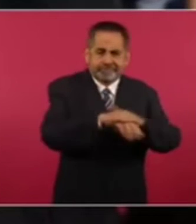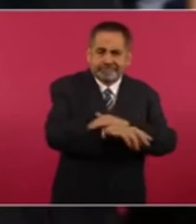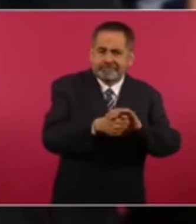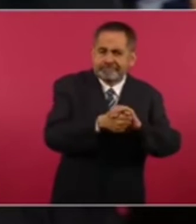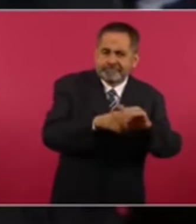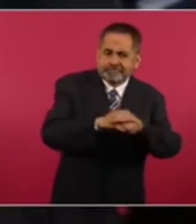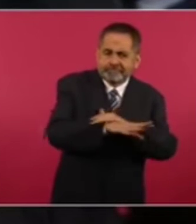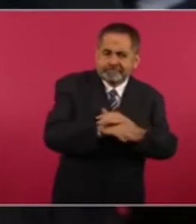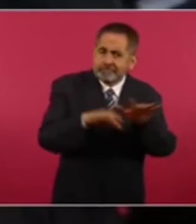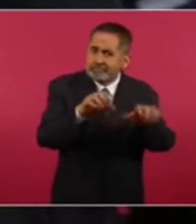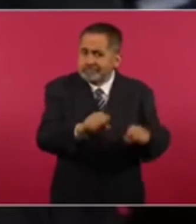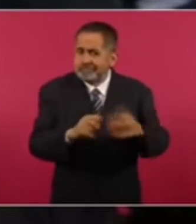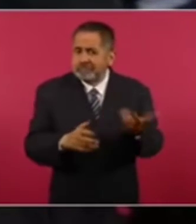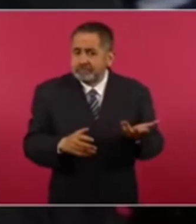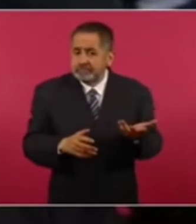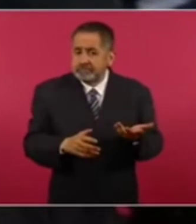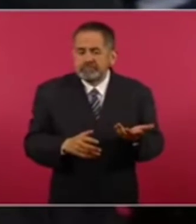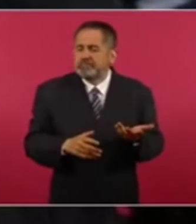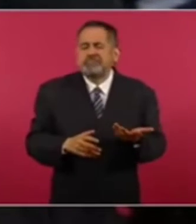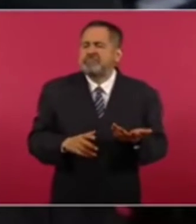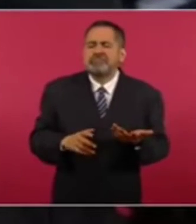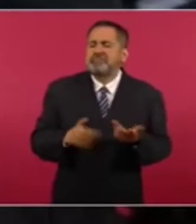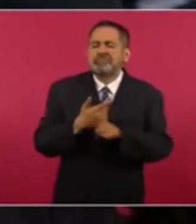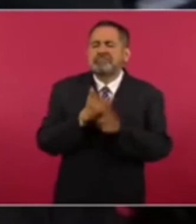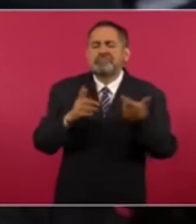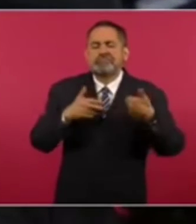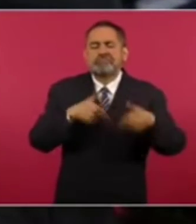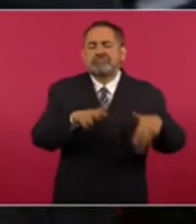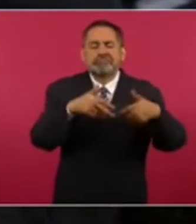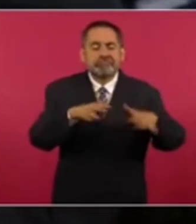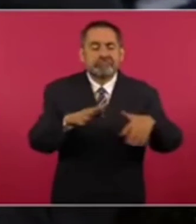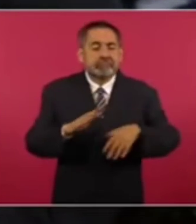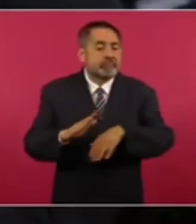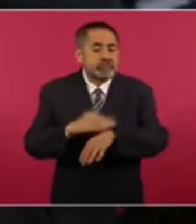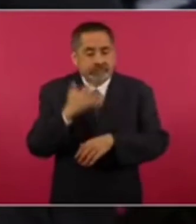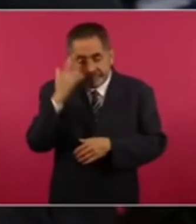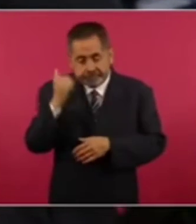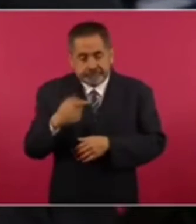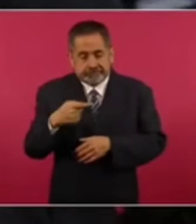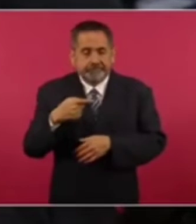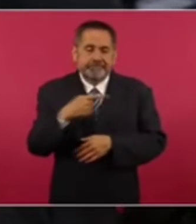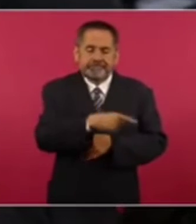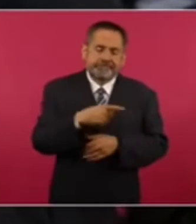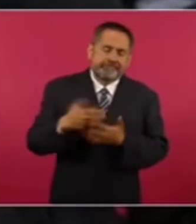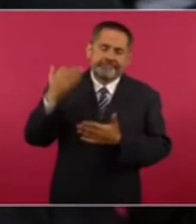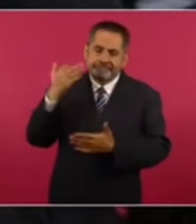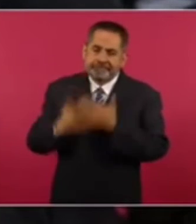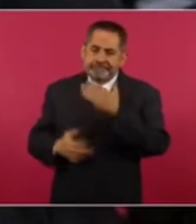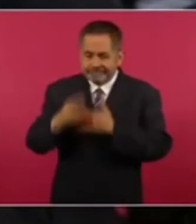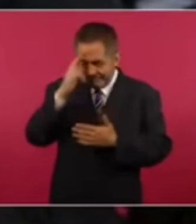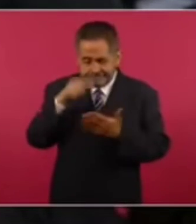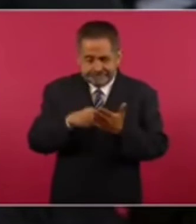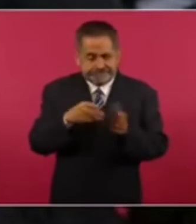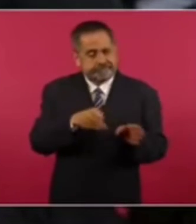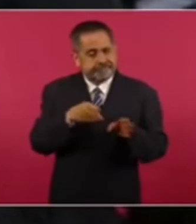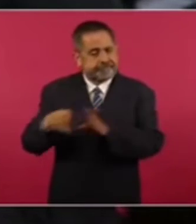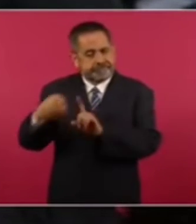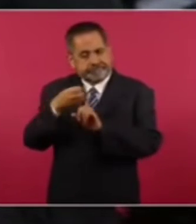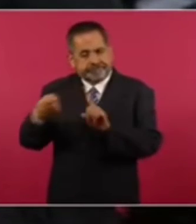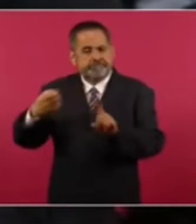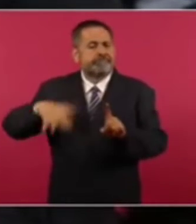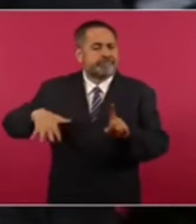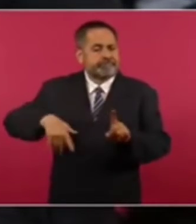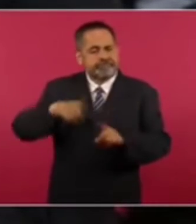rurales de Ayotzinapa y los soltó precisamente por considerar que se había faltado al debido proceso. Esto que ya